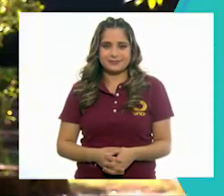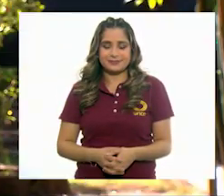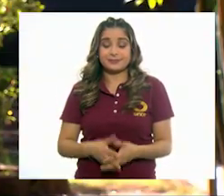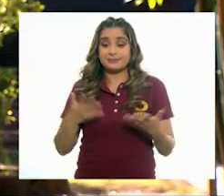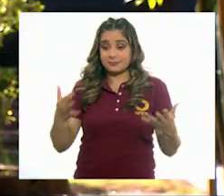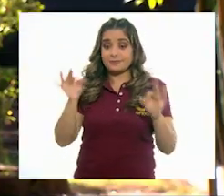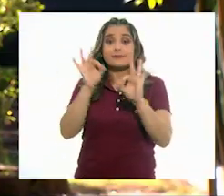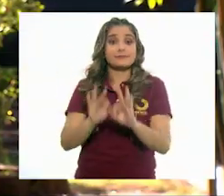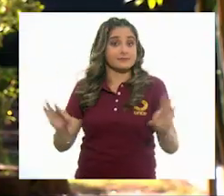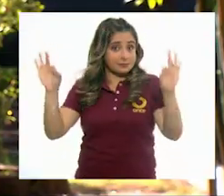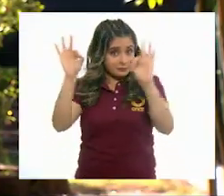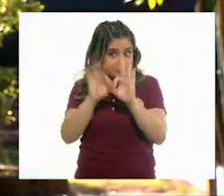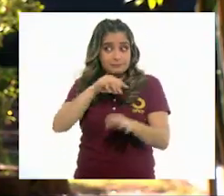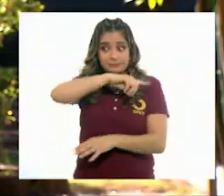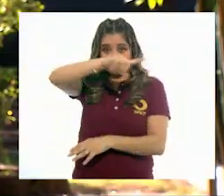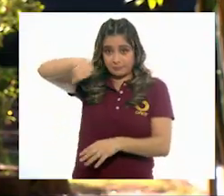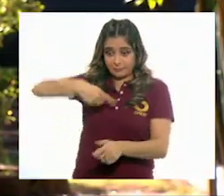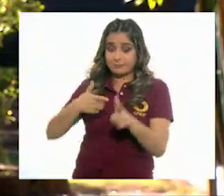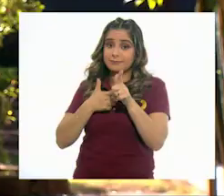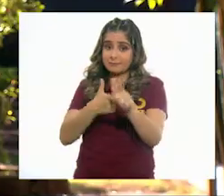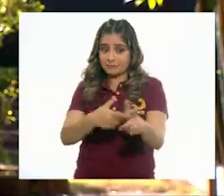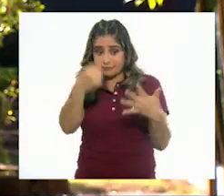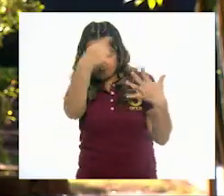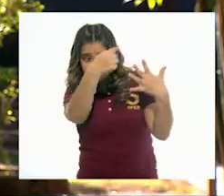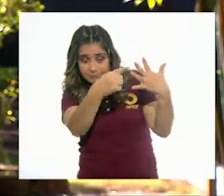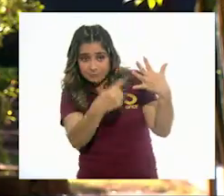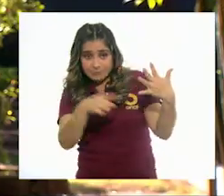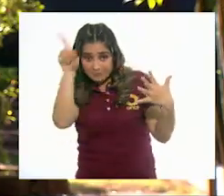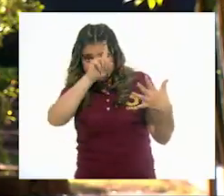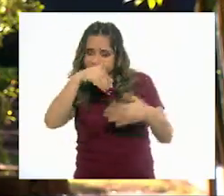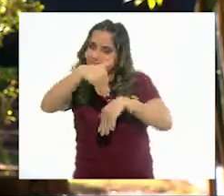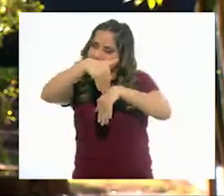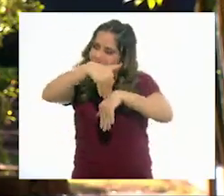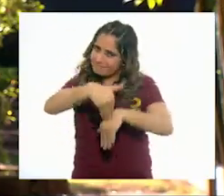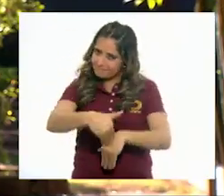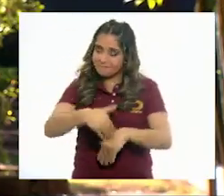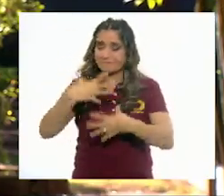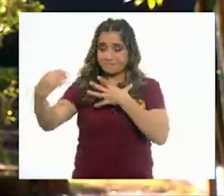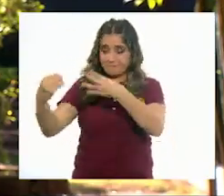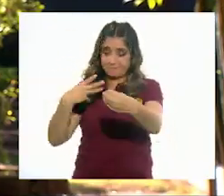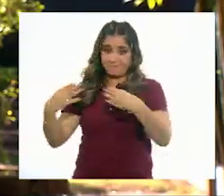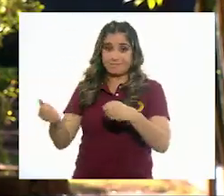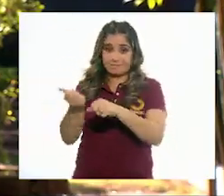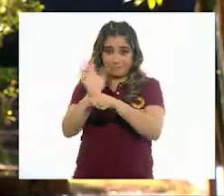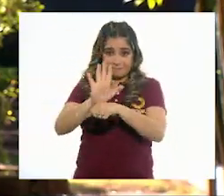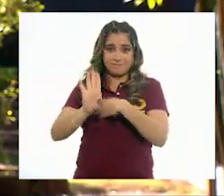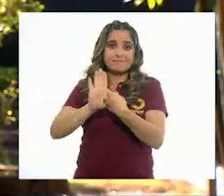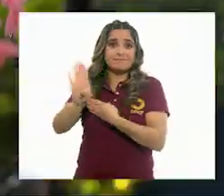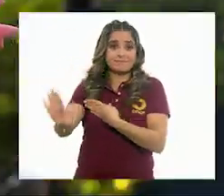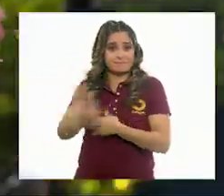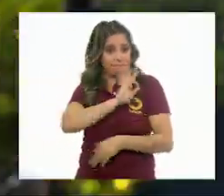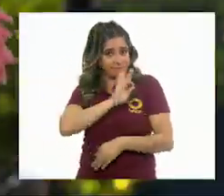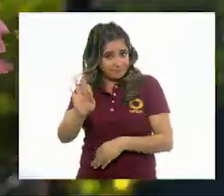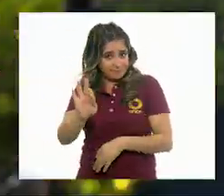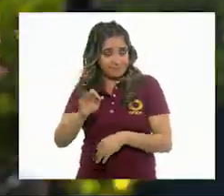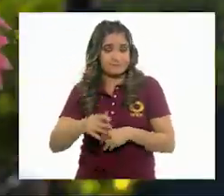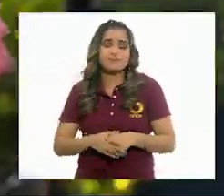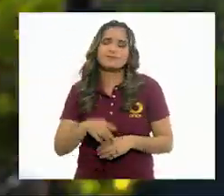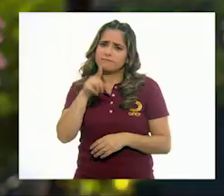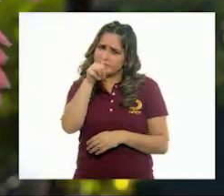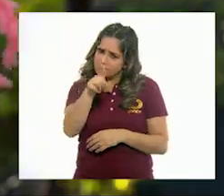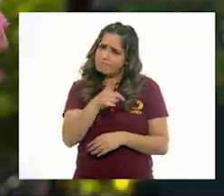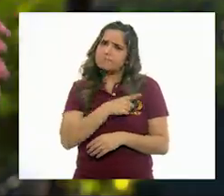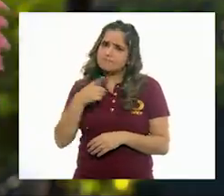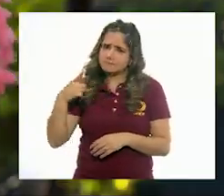Es muy importante continuar con las recomendaciones para evitar contagios de COVID. Trata de